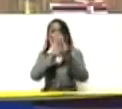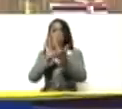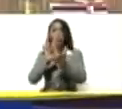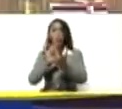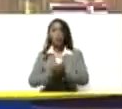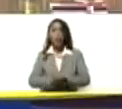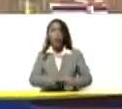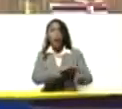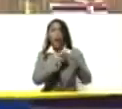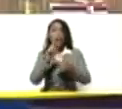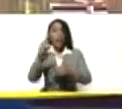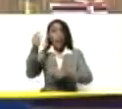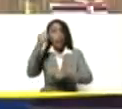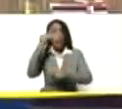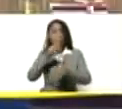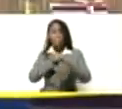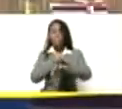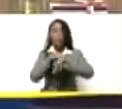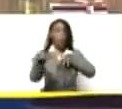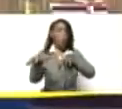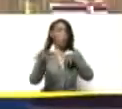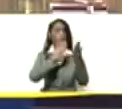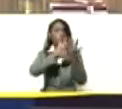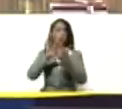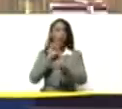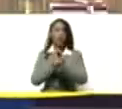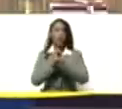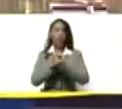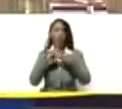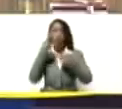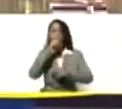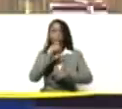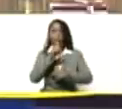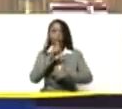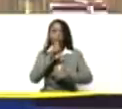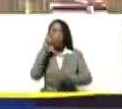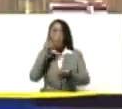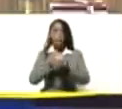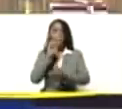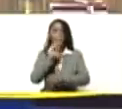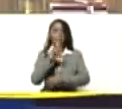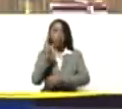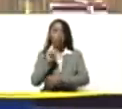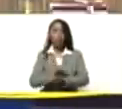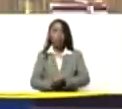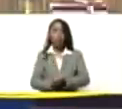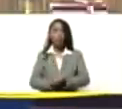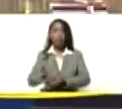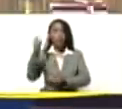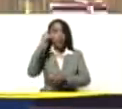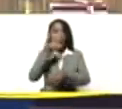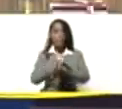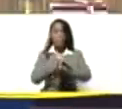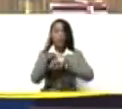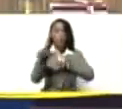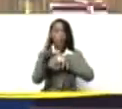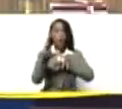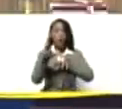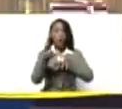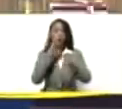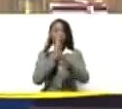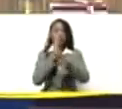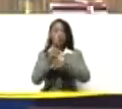ese fue el día de mayor conexión de internet en todo el año 2021 fue el día de mayor circulación de